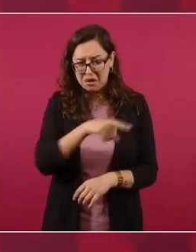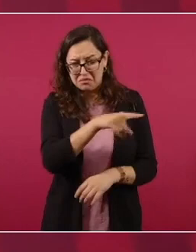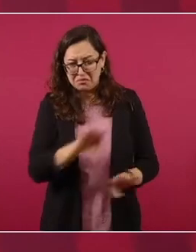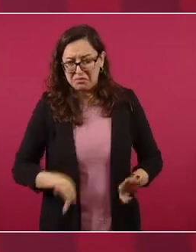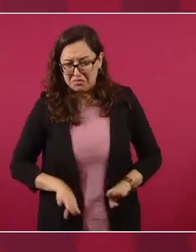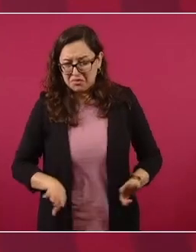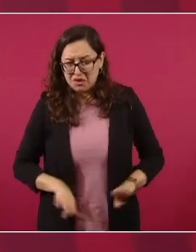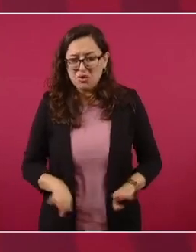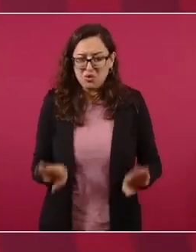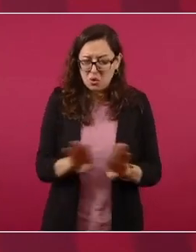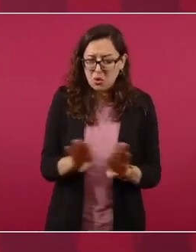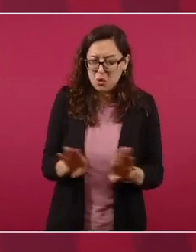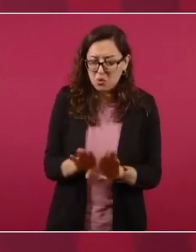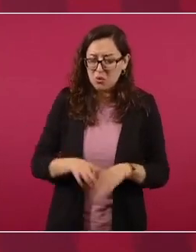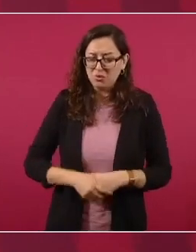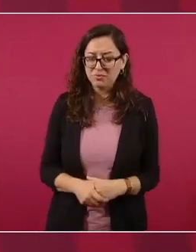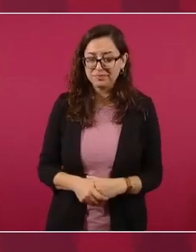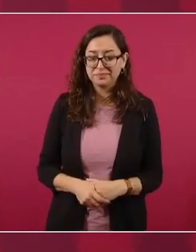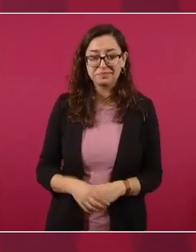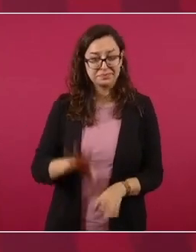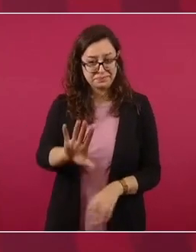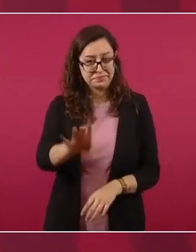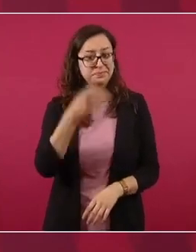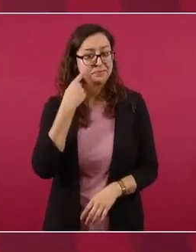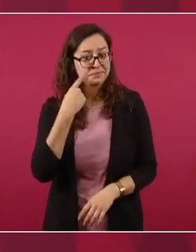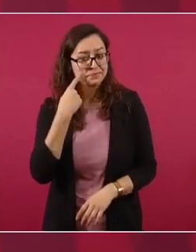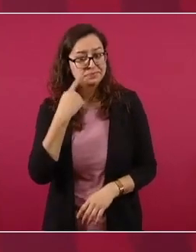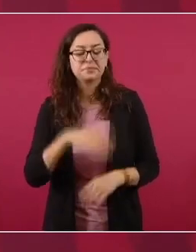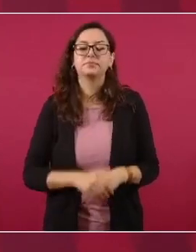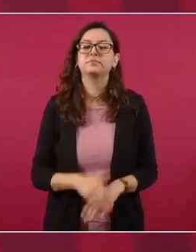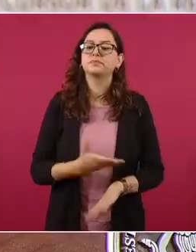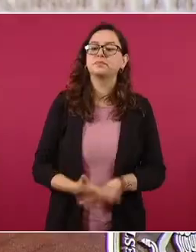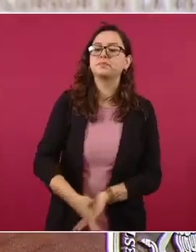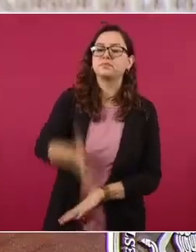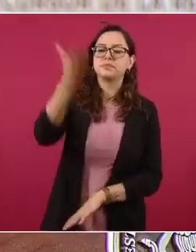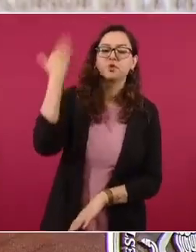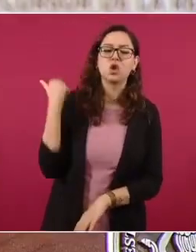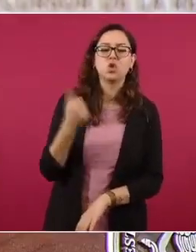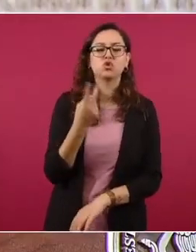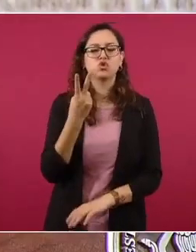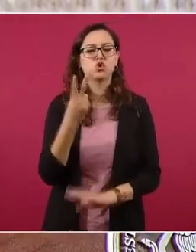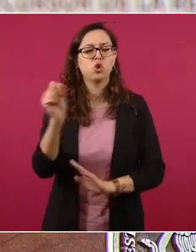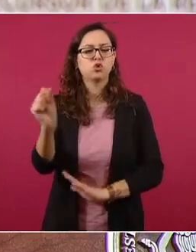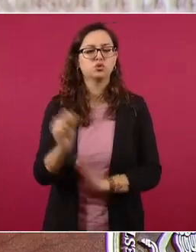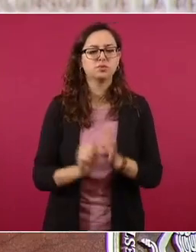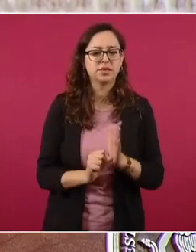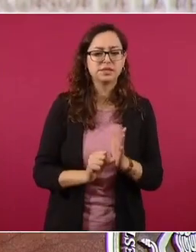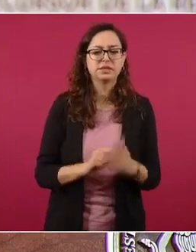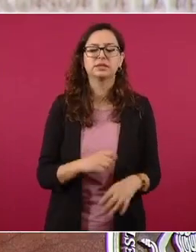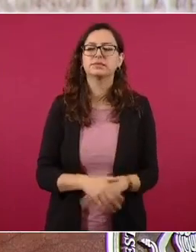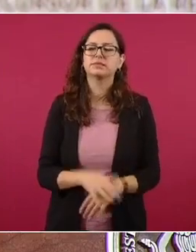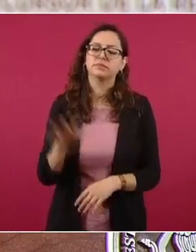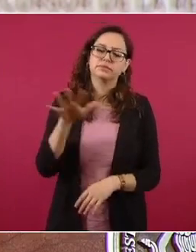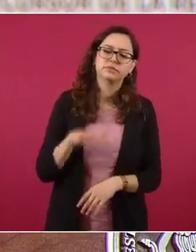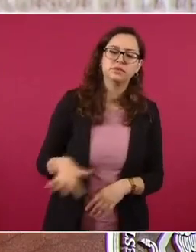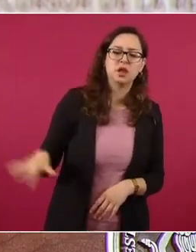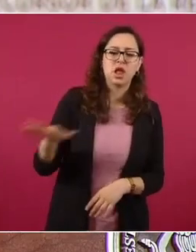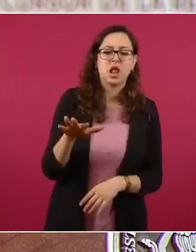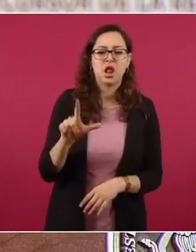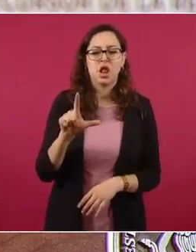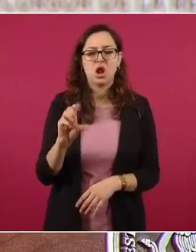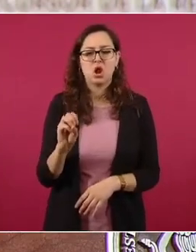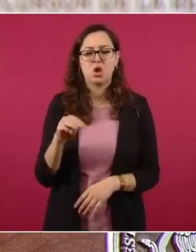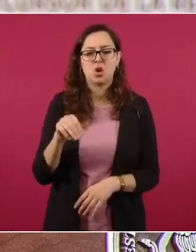me tocó ir hace como 2 o 3 meses por allá por las lomas y en las casas. Yo estoy con el